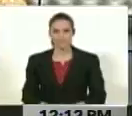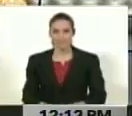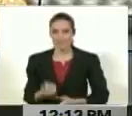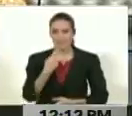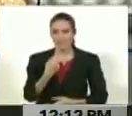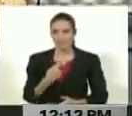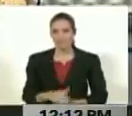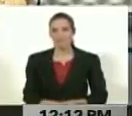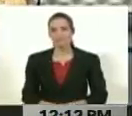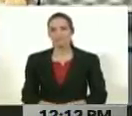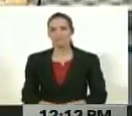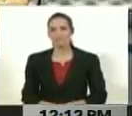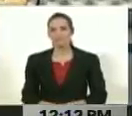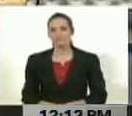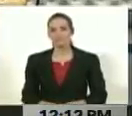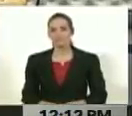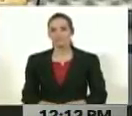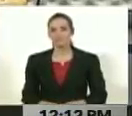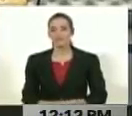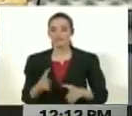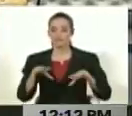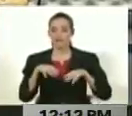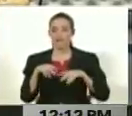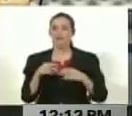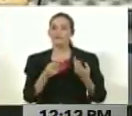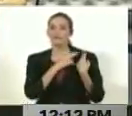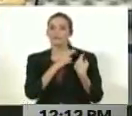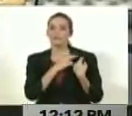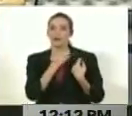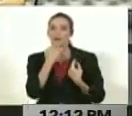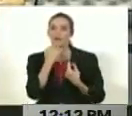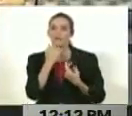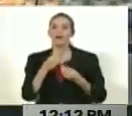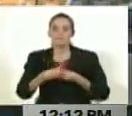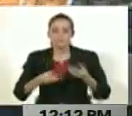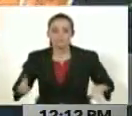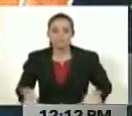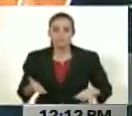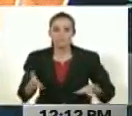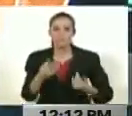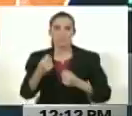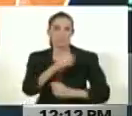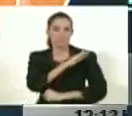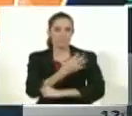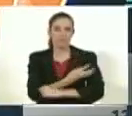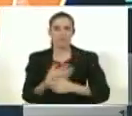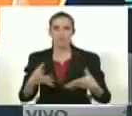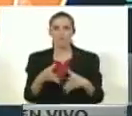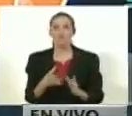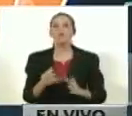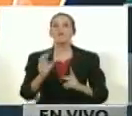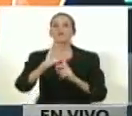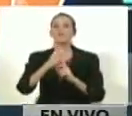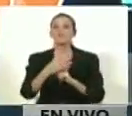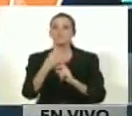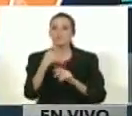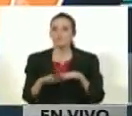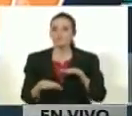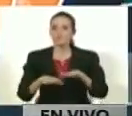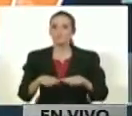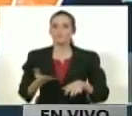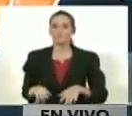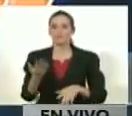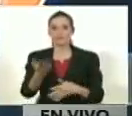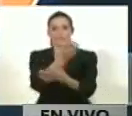que asumiera esta responsabilidad de echar adelante este poderoso movimiento cultural. Y mira, ha dado un paso gigantesco.